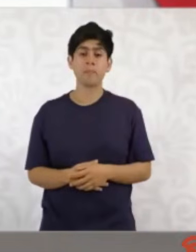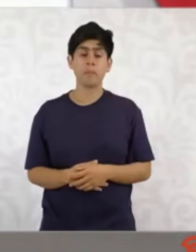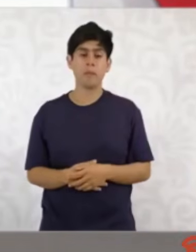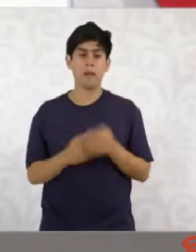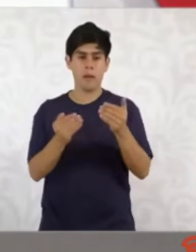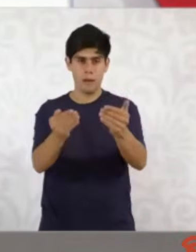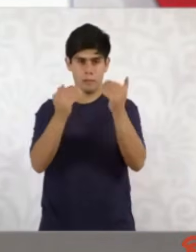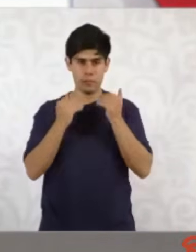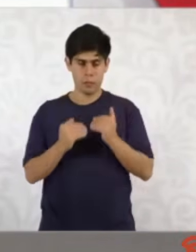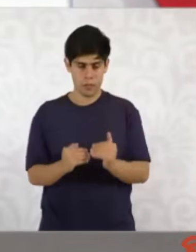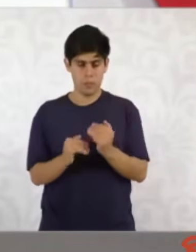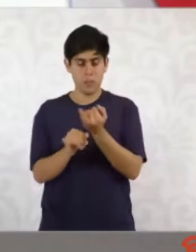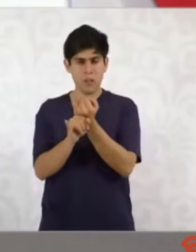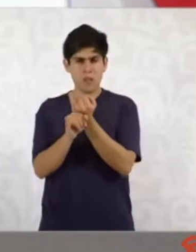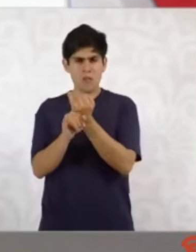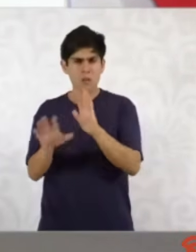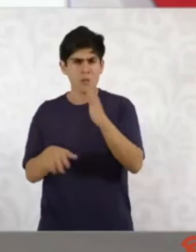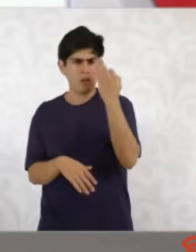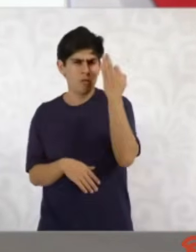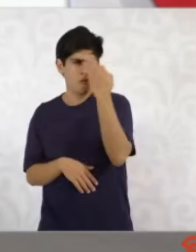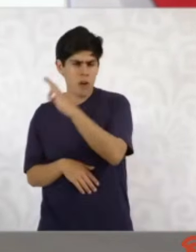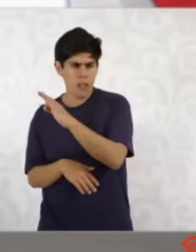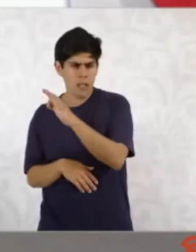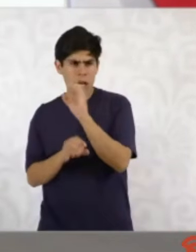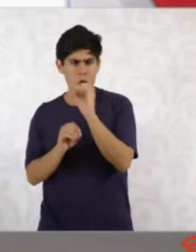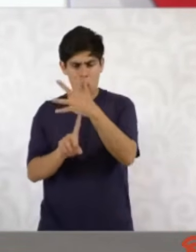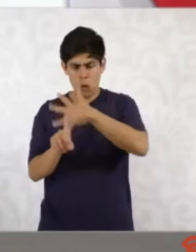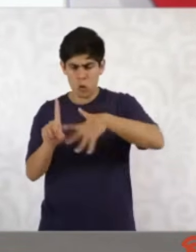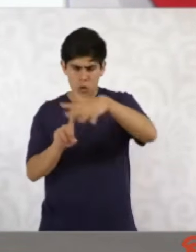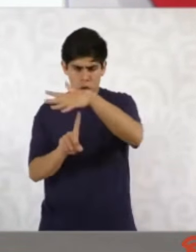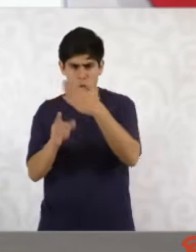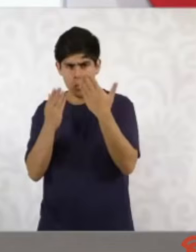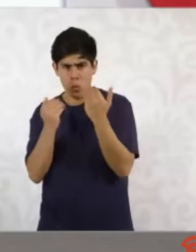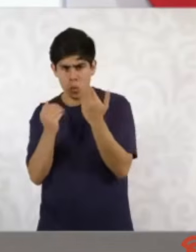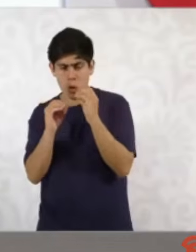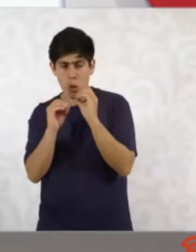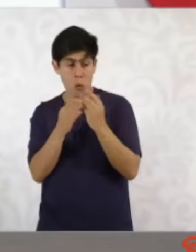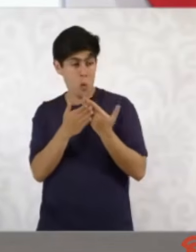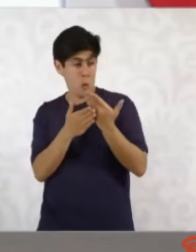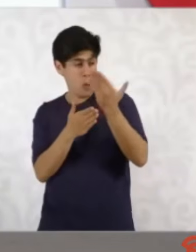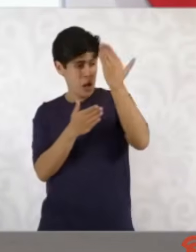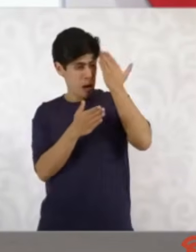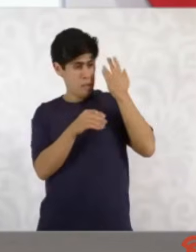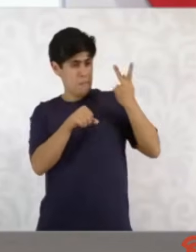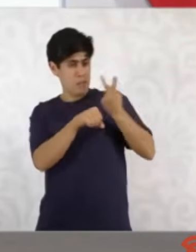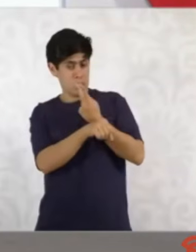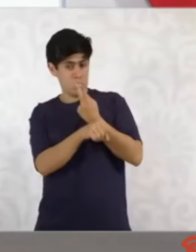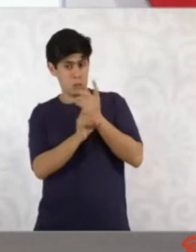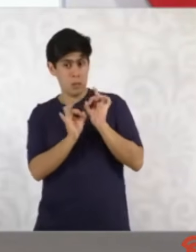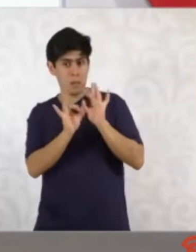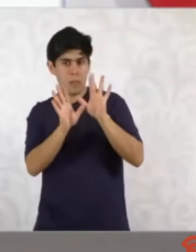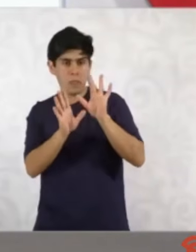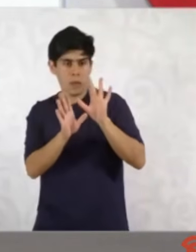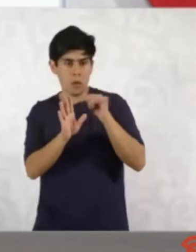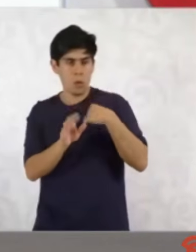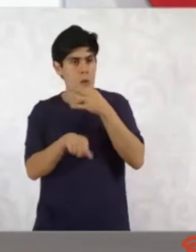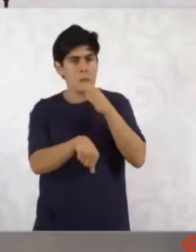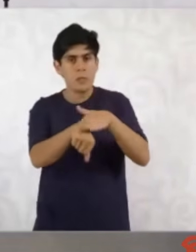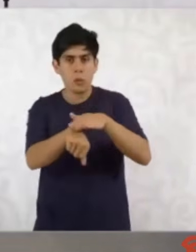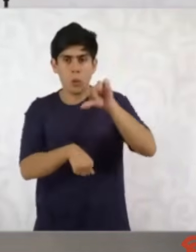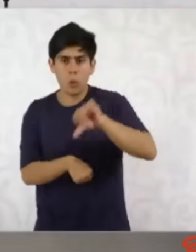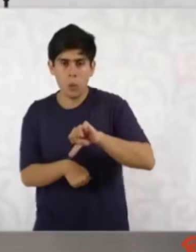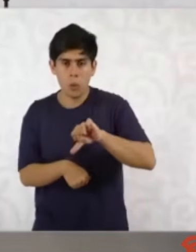difundir información falsa, descontextualizada o información histórica como si fuera actual. ¿Por qué esto